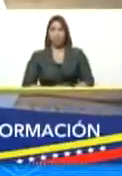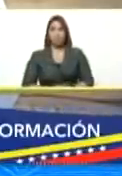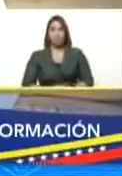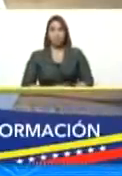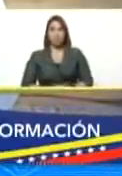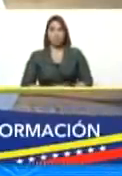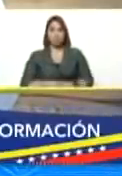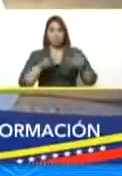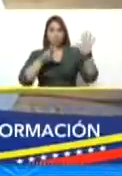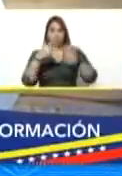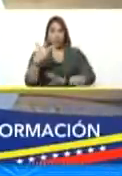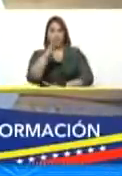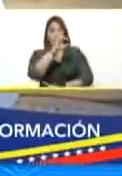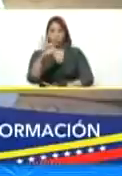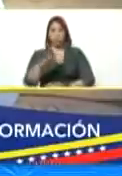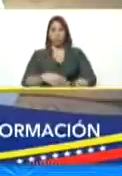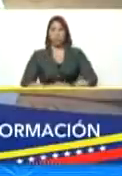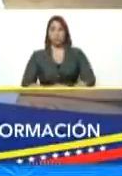El 83%,